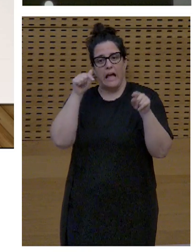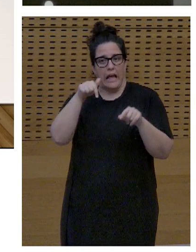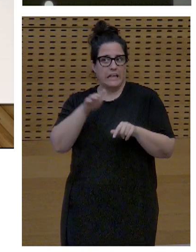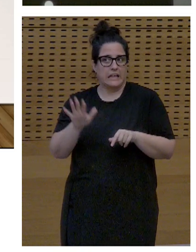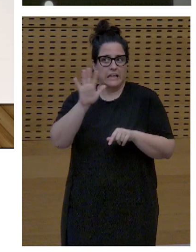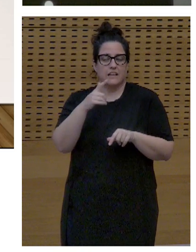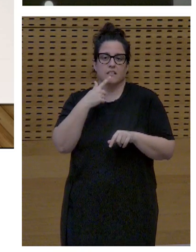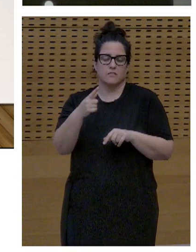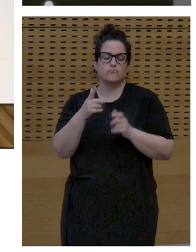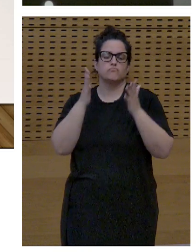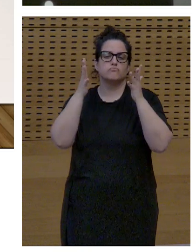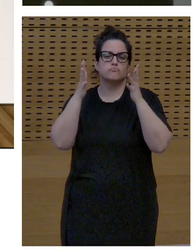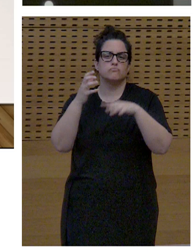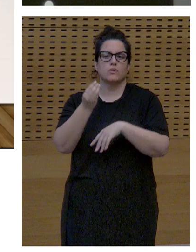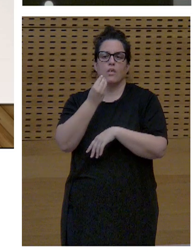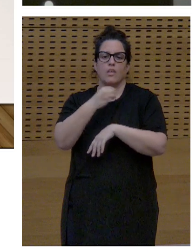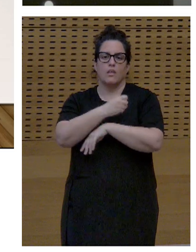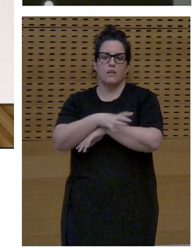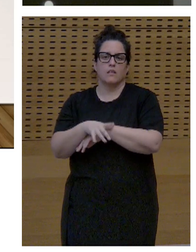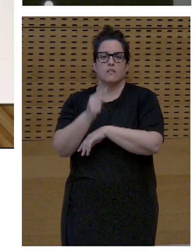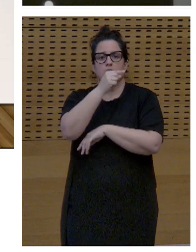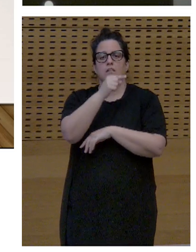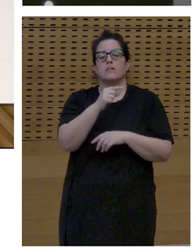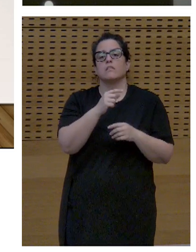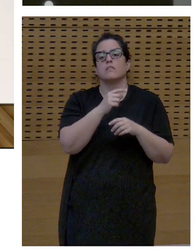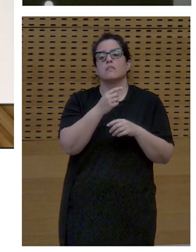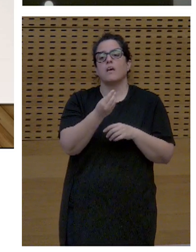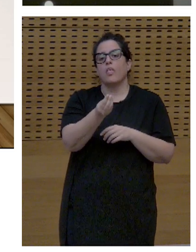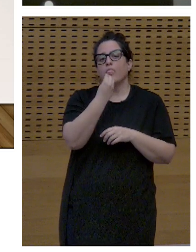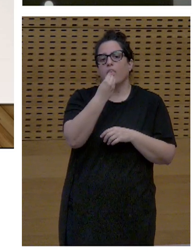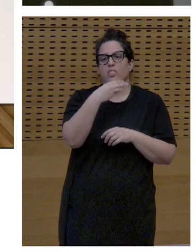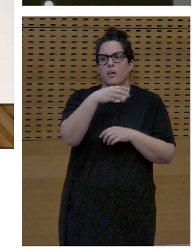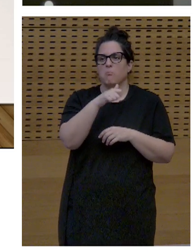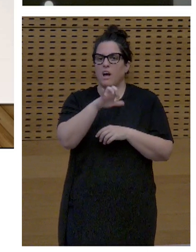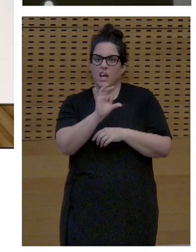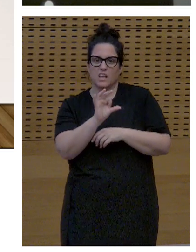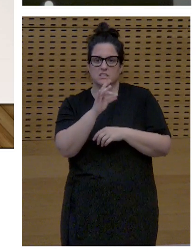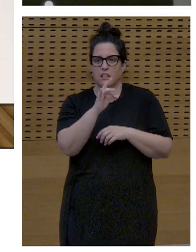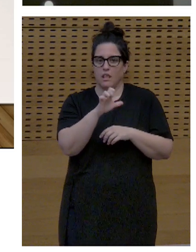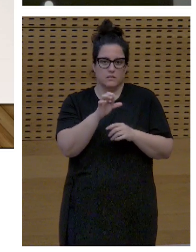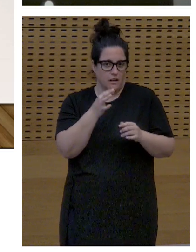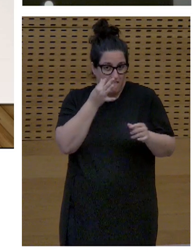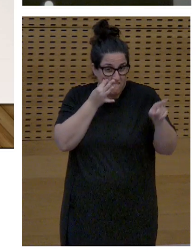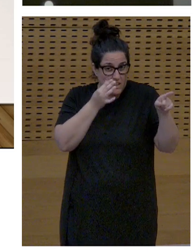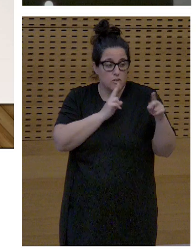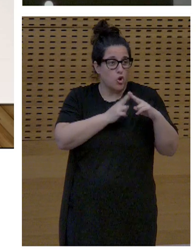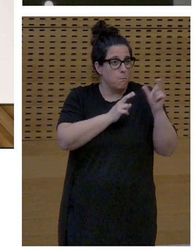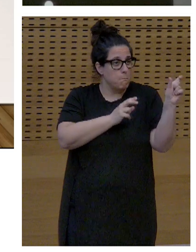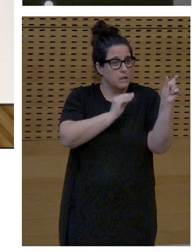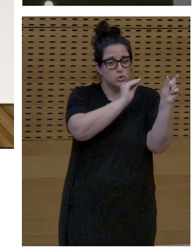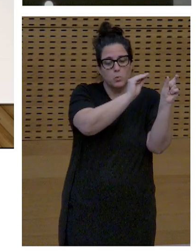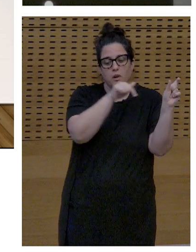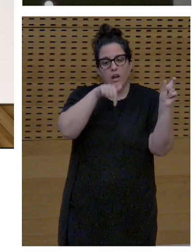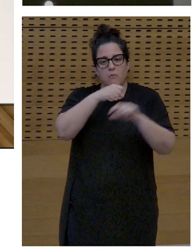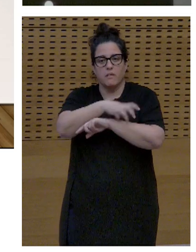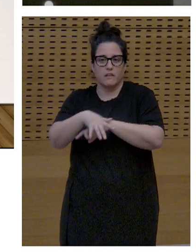igual veis estas dietas que están aquí, la dieta MIND y la dieta DASH, son súper parecidas a la dieta mediterránea. Y aquí tenemos muy clara cuál es la